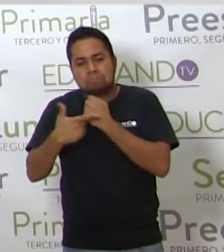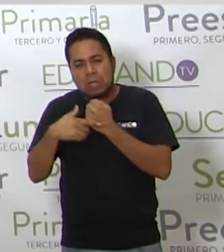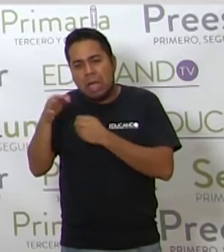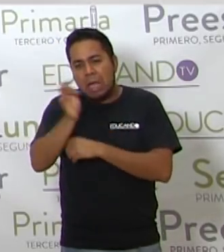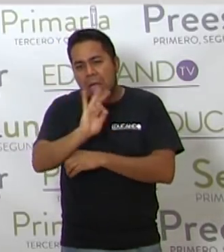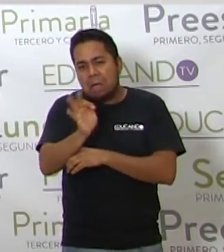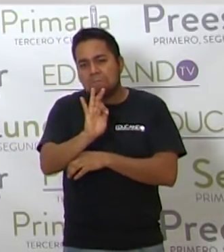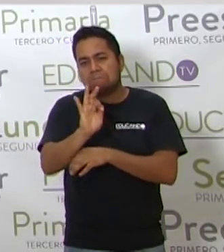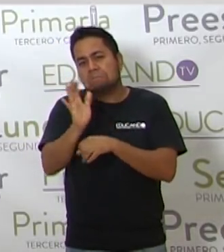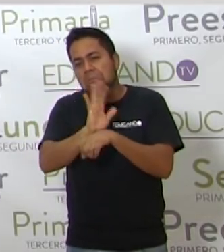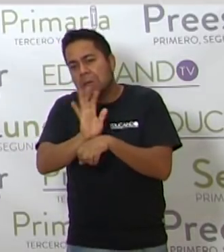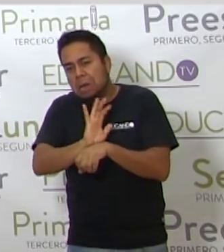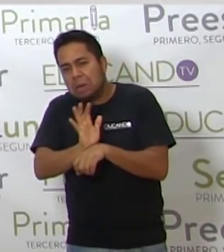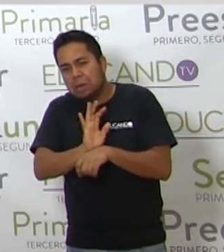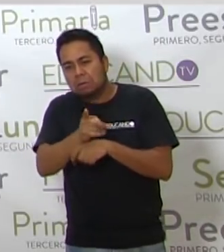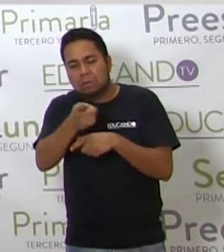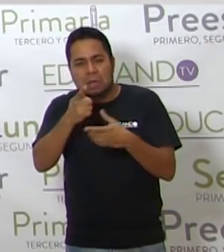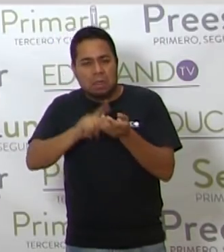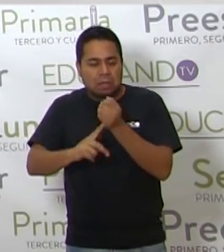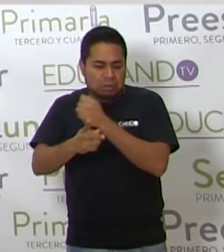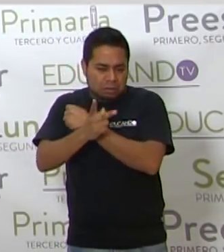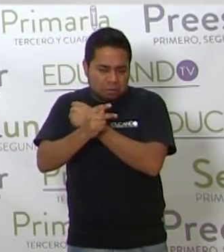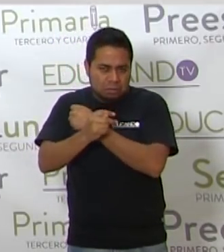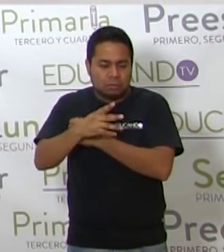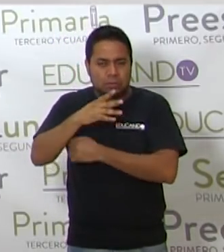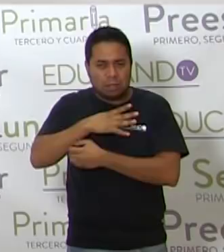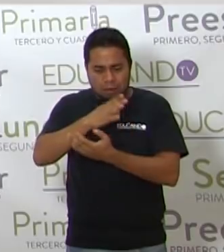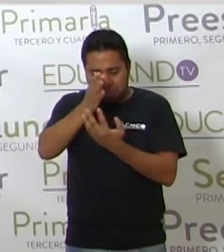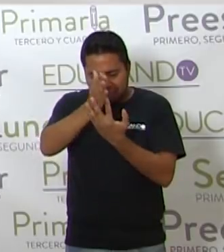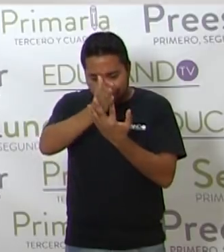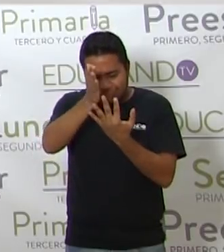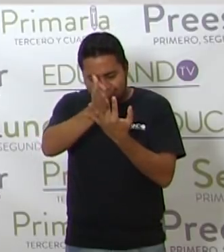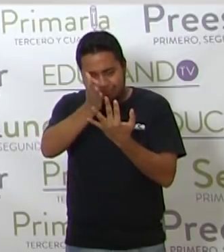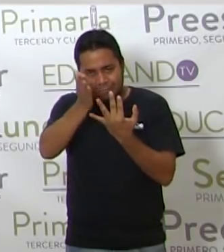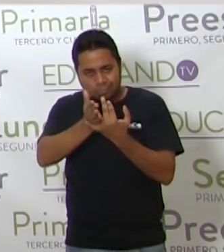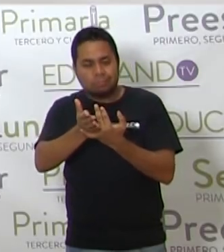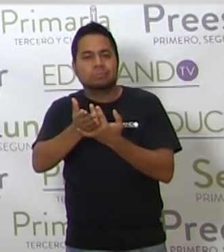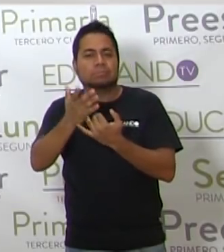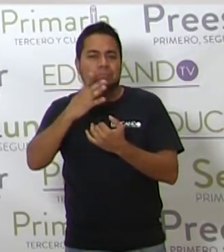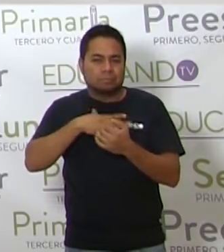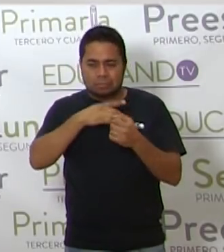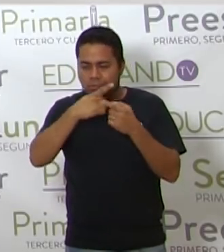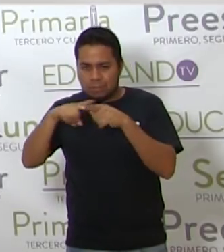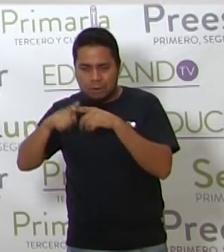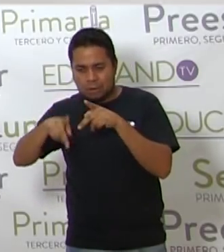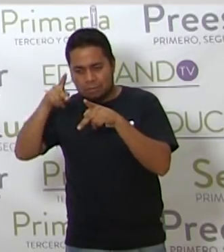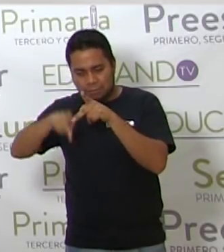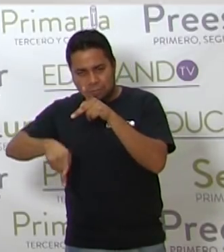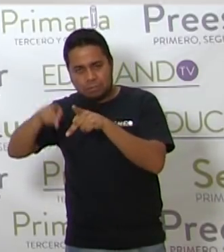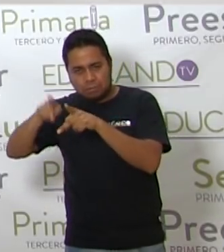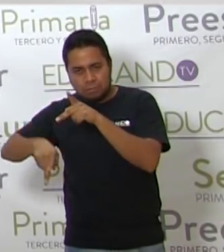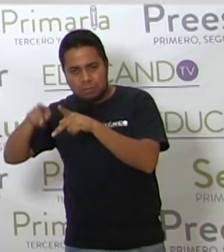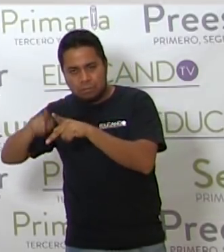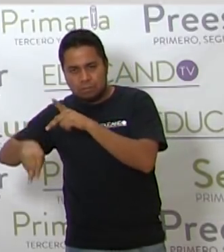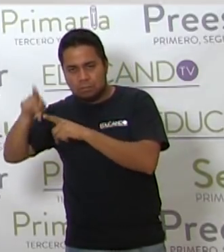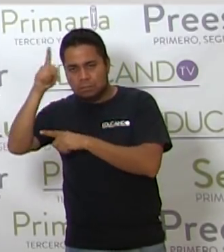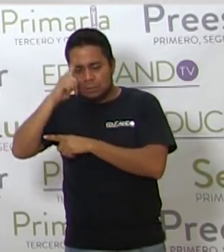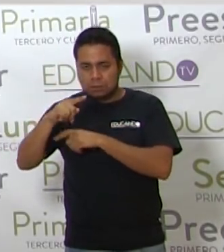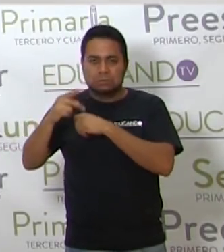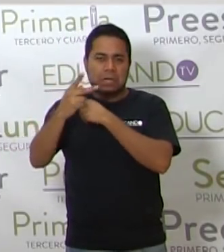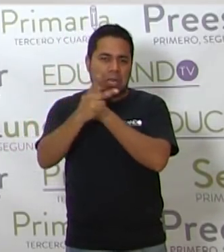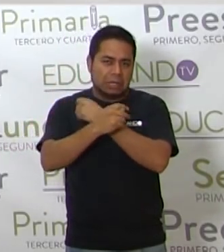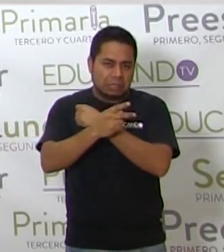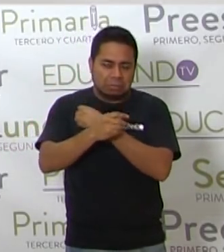televisivas. Hay episodios de las series televisivas o también de las caricaturas que